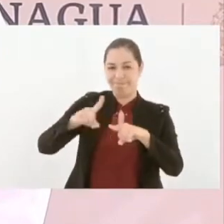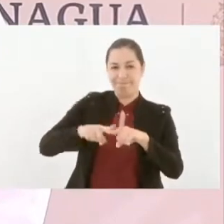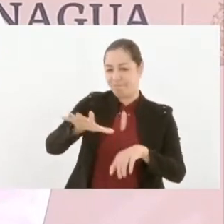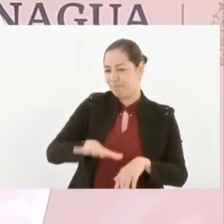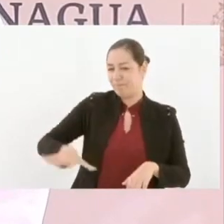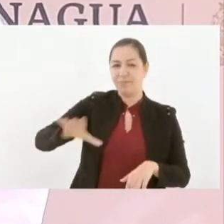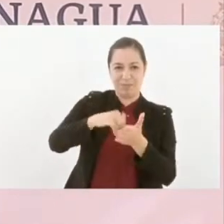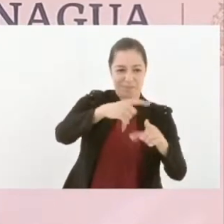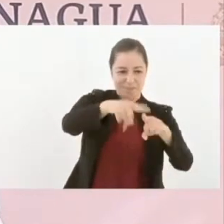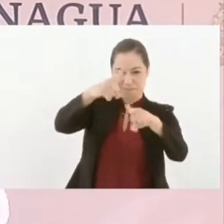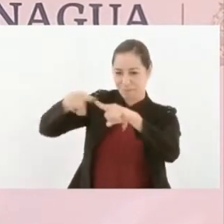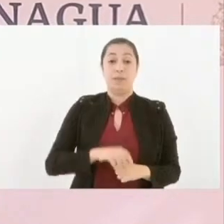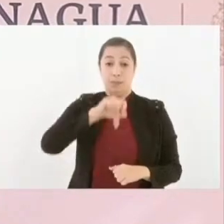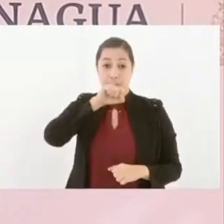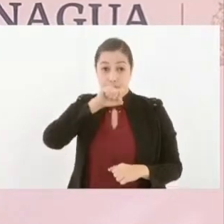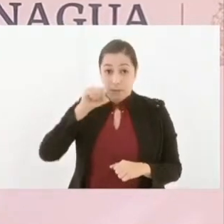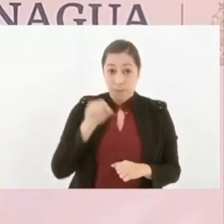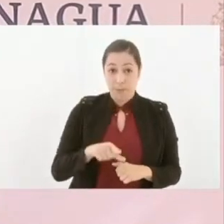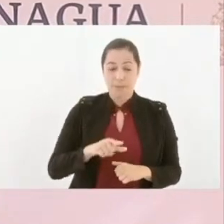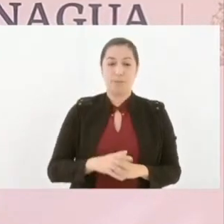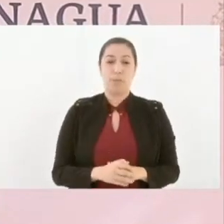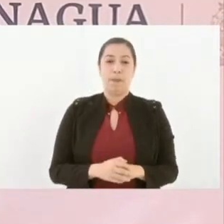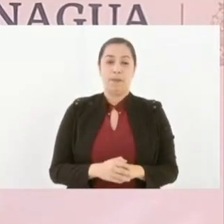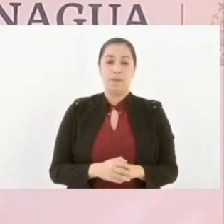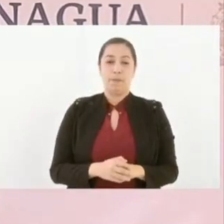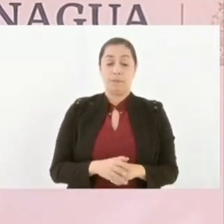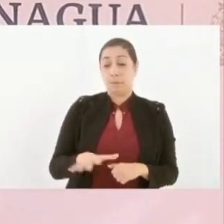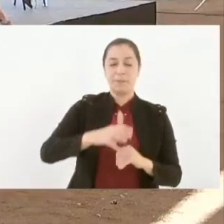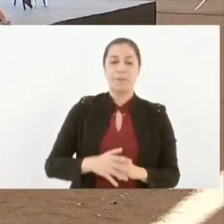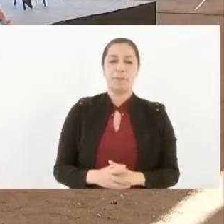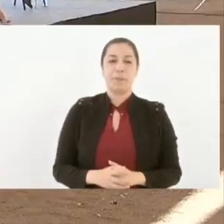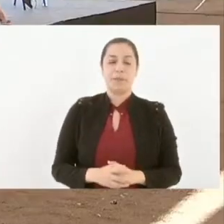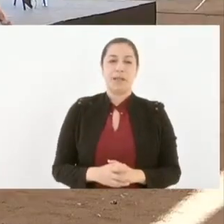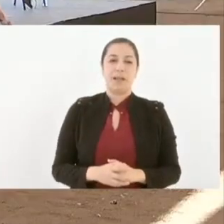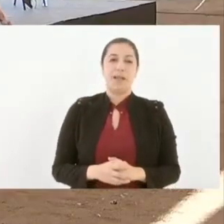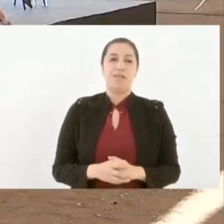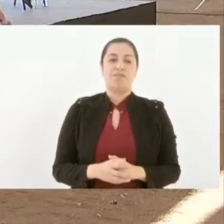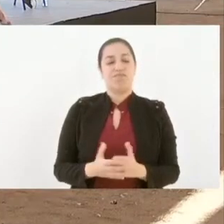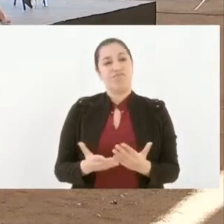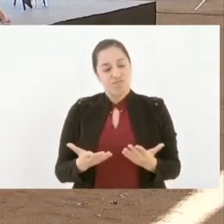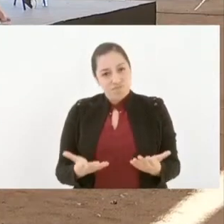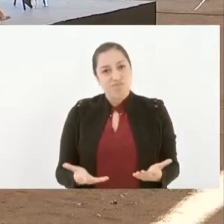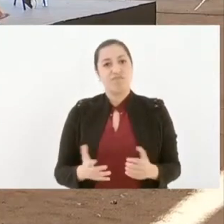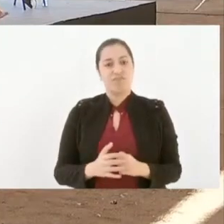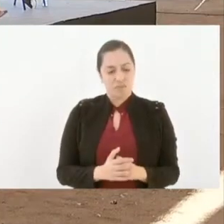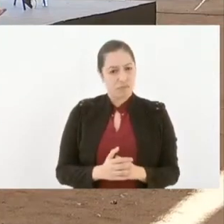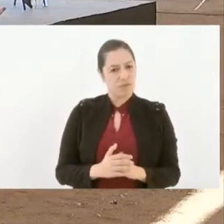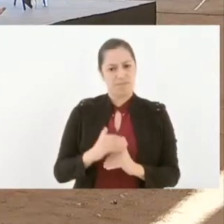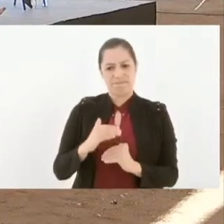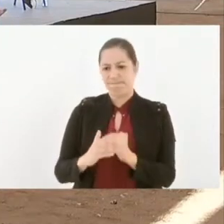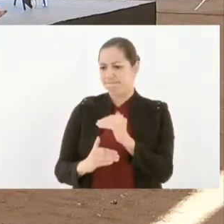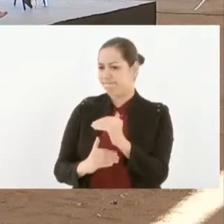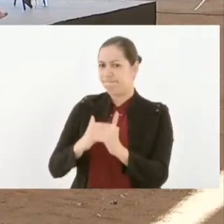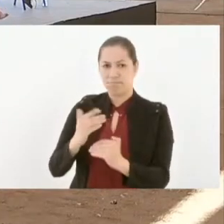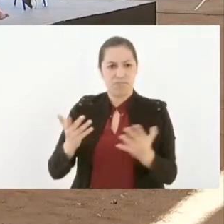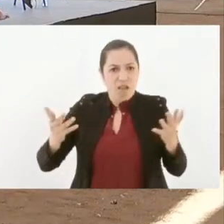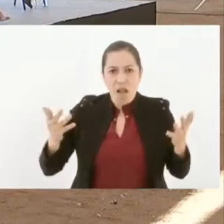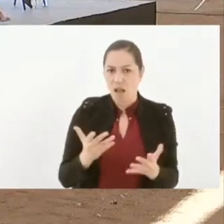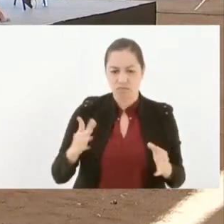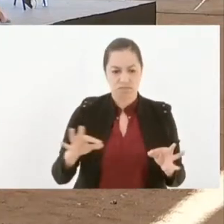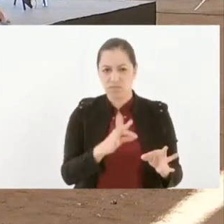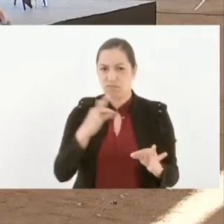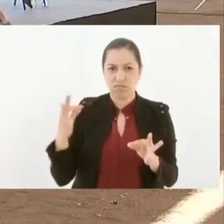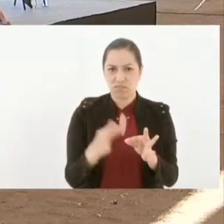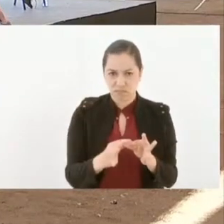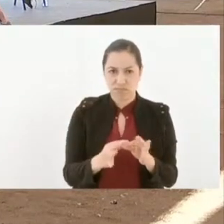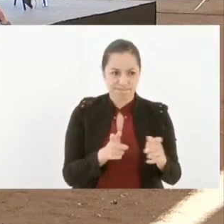para riego y esa obra tiene que llevarse a cabo, tiene que realizarse, y por